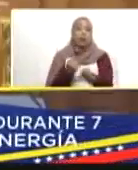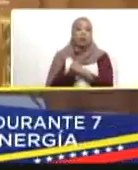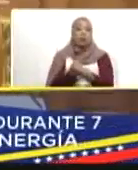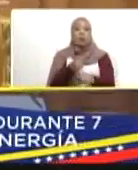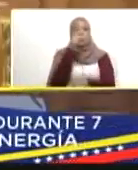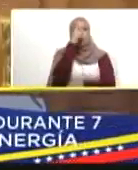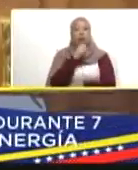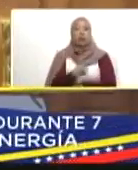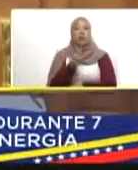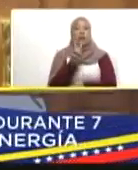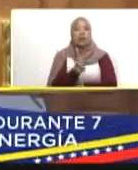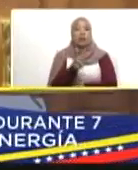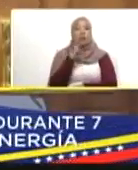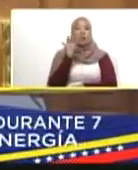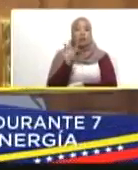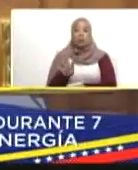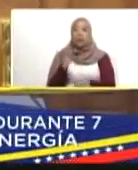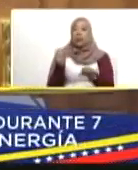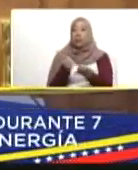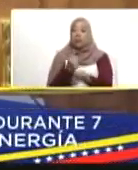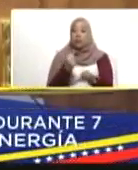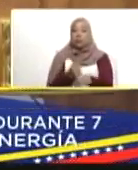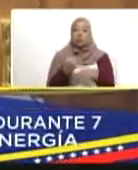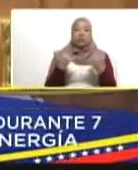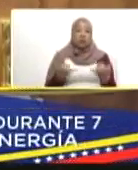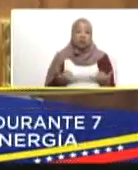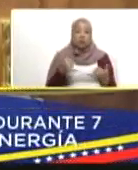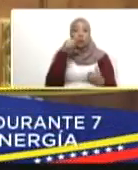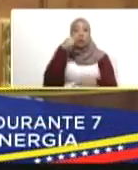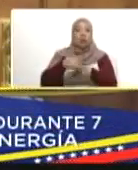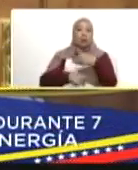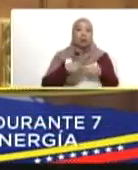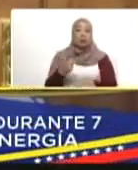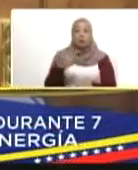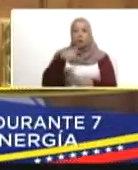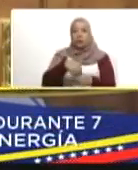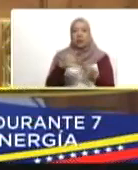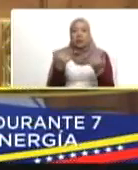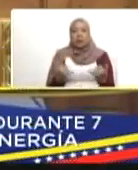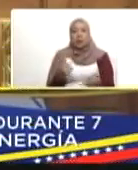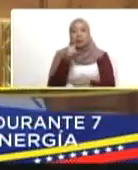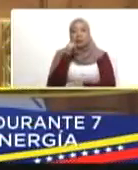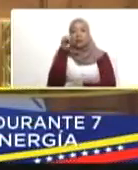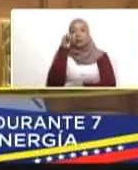el año 2023 de 5% del producto interno